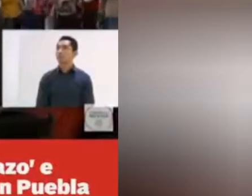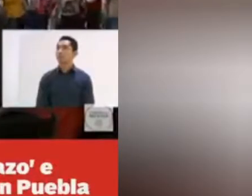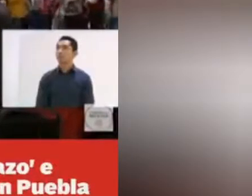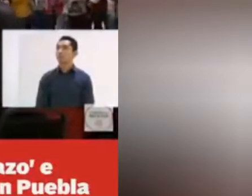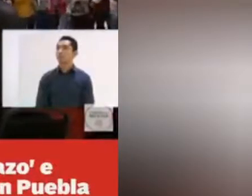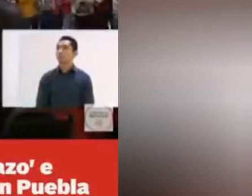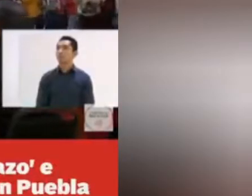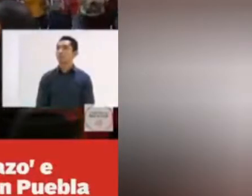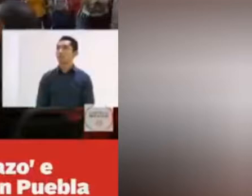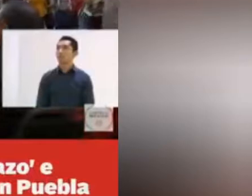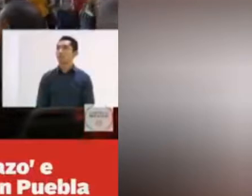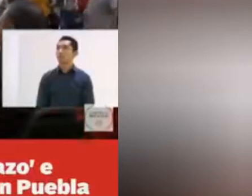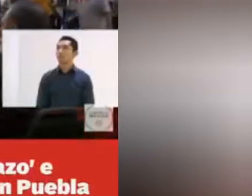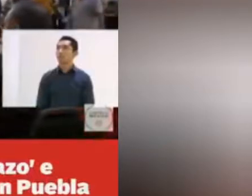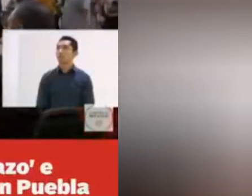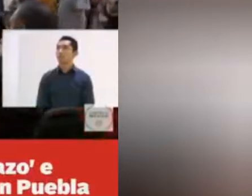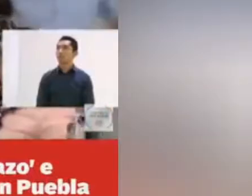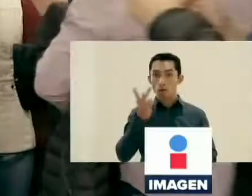No, no,